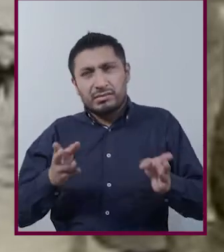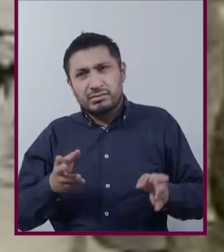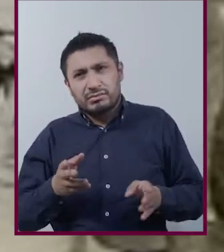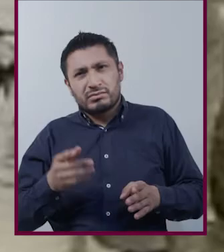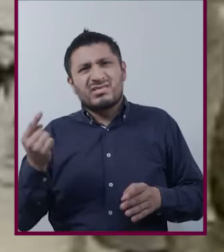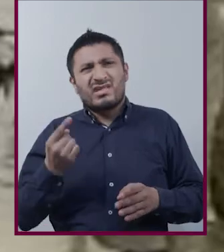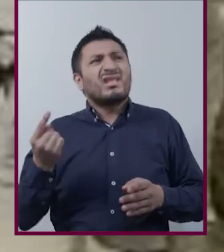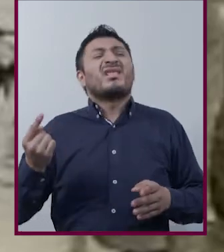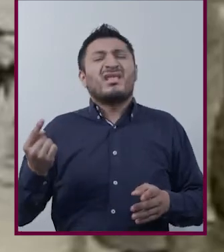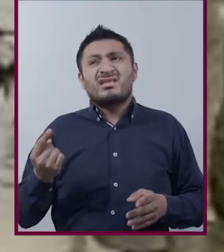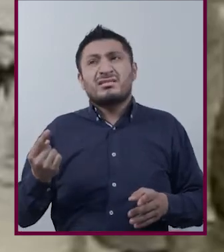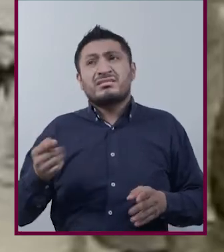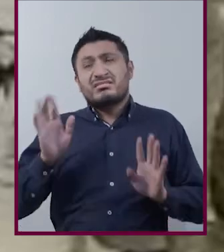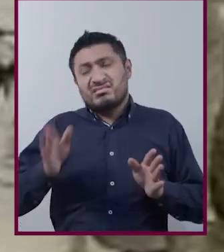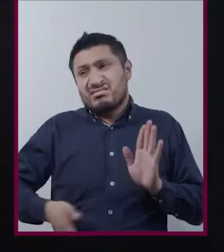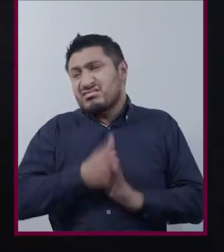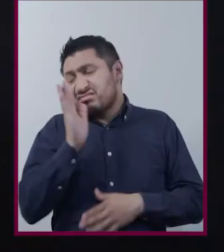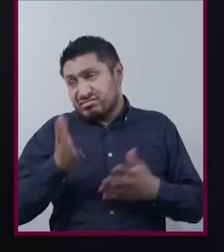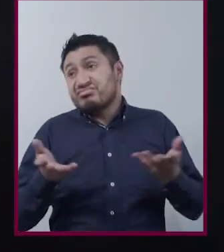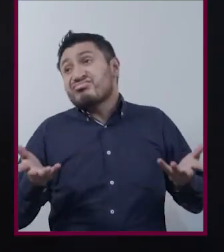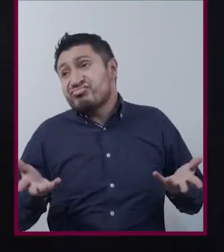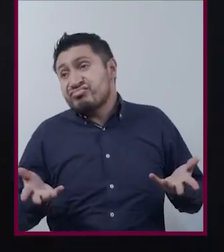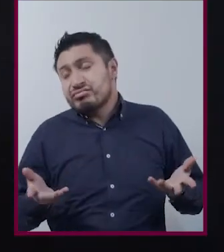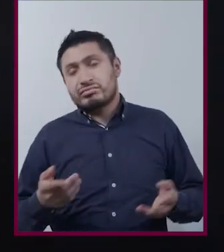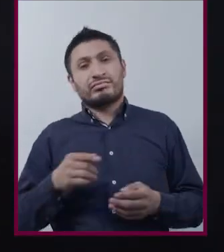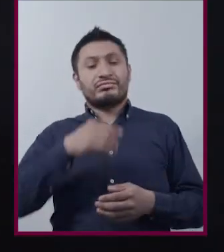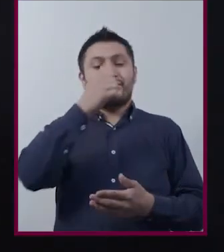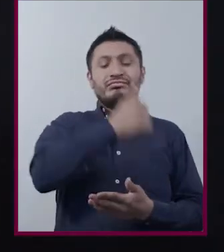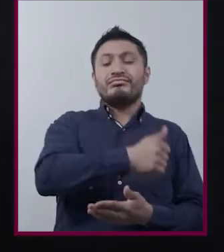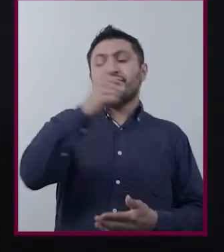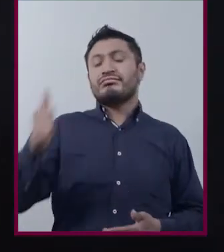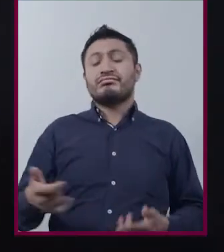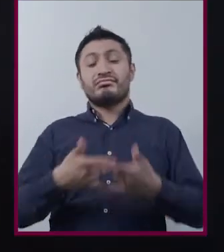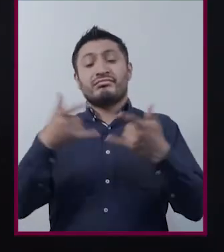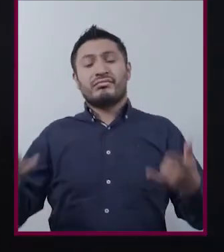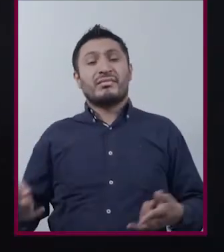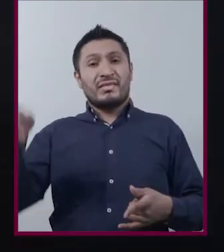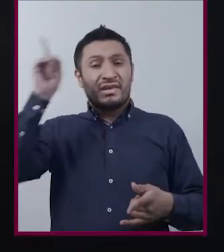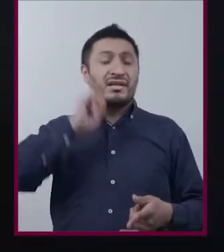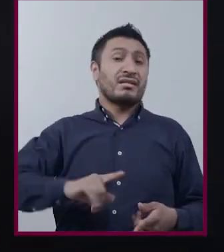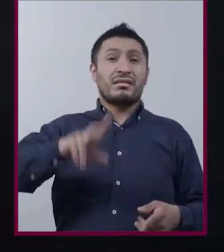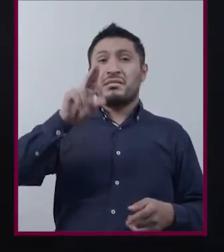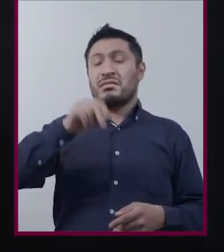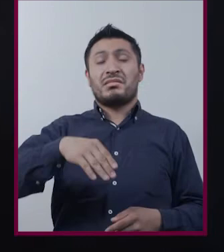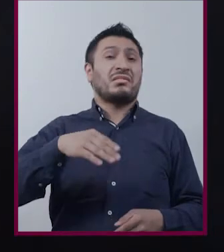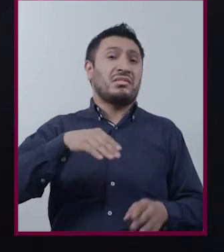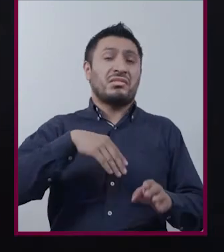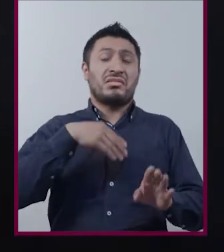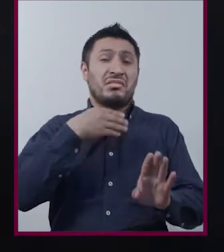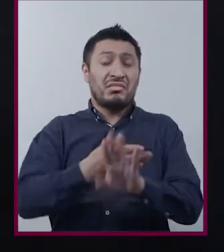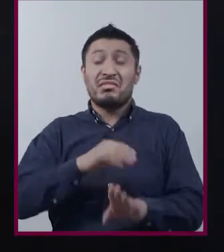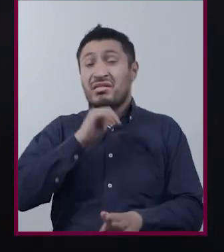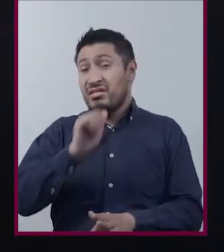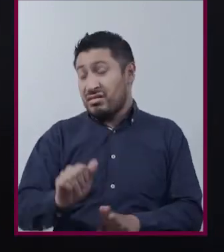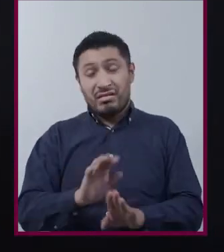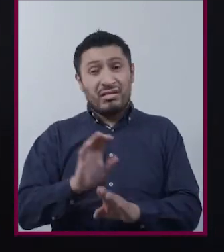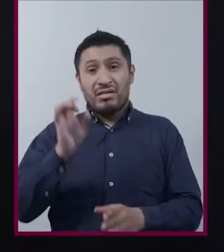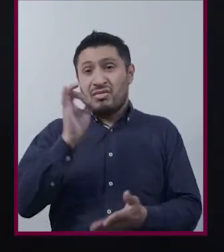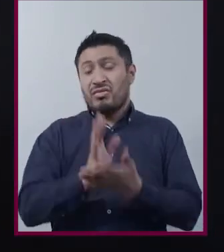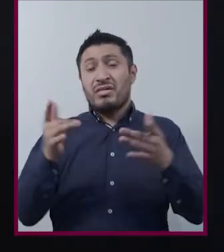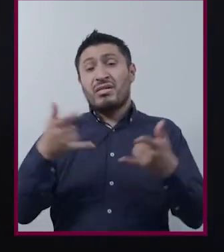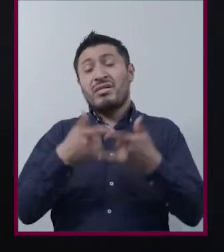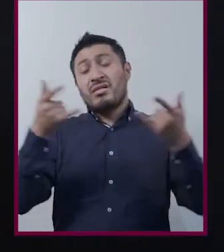¿qué? ¿Ya nos vamos? En cada narración, la autora no juzga ni para bien ni para mal, solamente nos cuenta